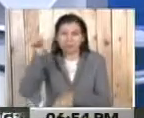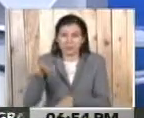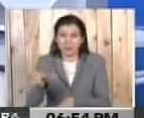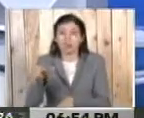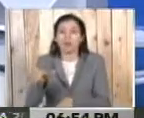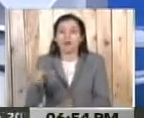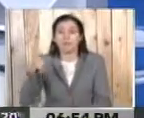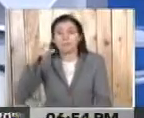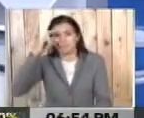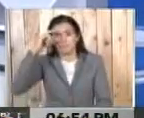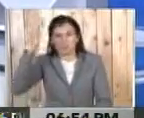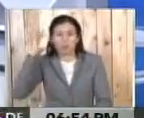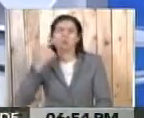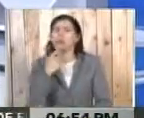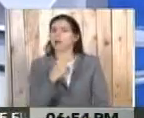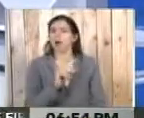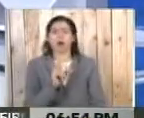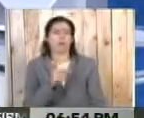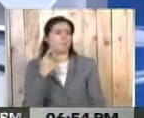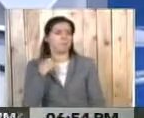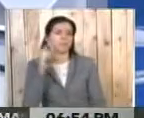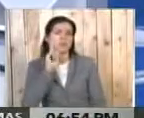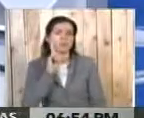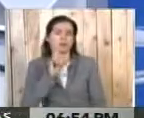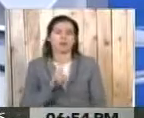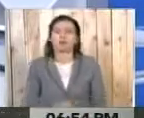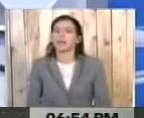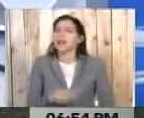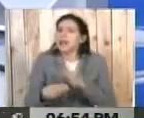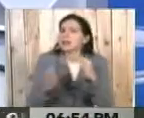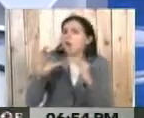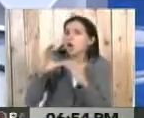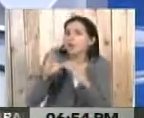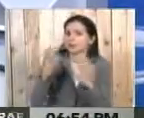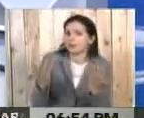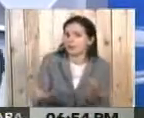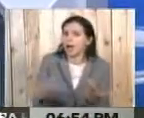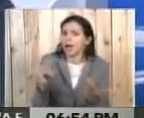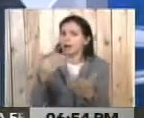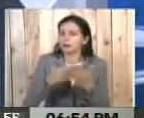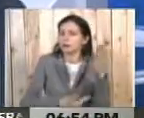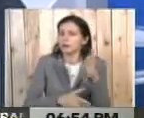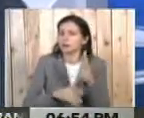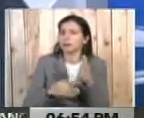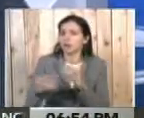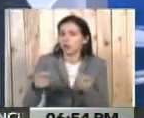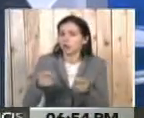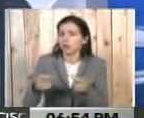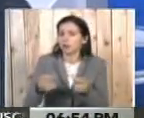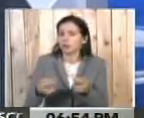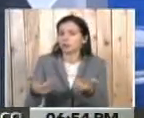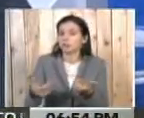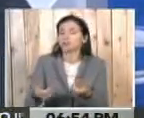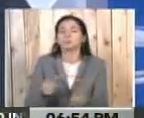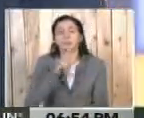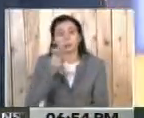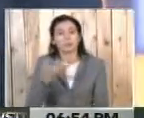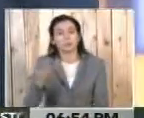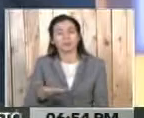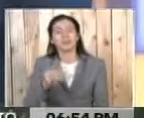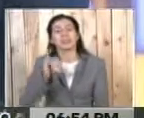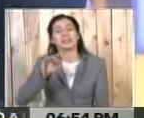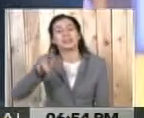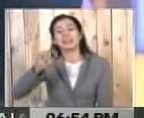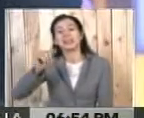de la Asamblea Nacional, niega totalmente esto. ¿Qué está haciendo Conatel? Porque también existe una regulación. Sí. ¿Estás trabajando claro, sobre mira, eso? Es un tema, una pregunta muy importante. El INAC, que